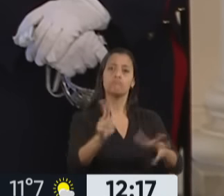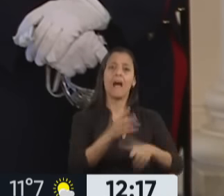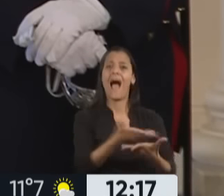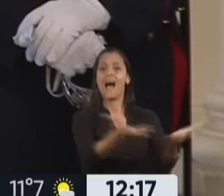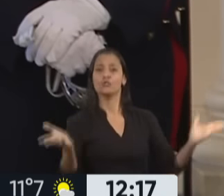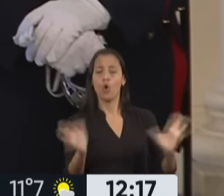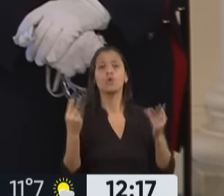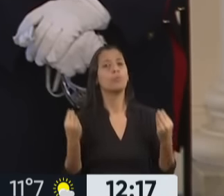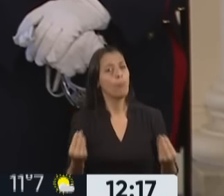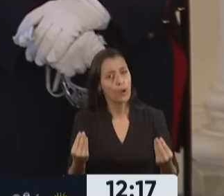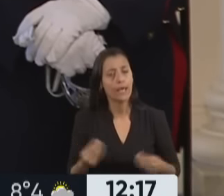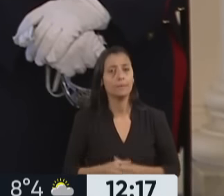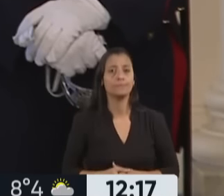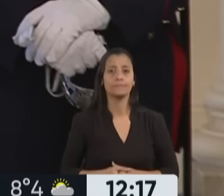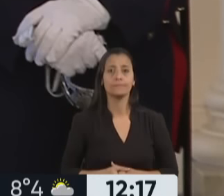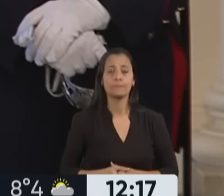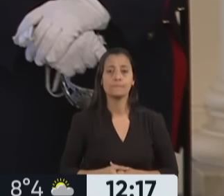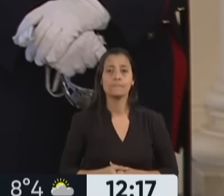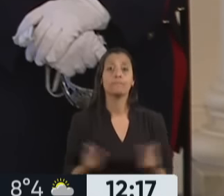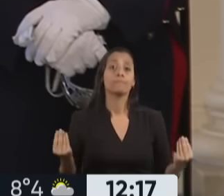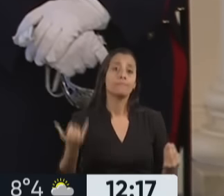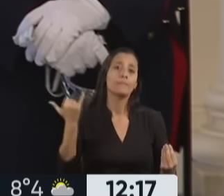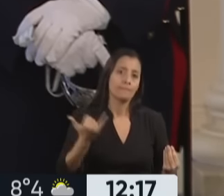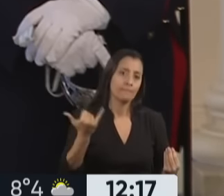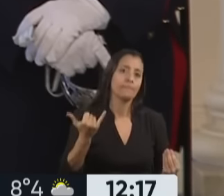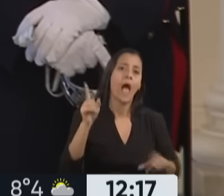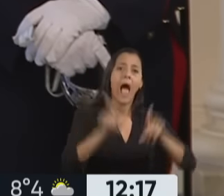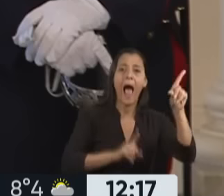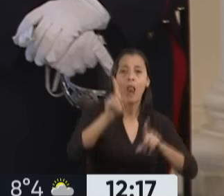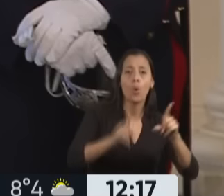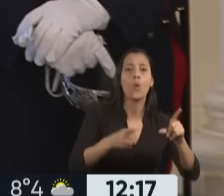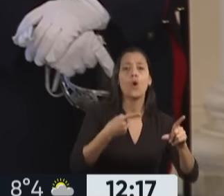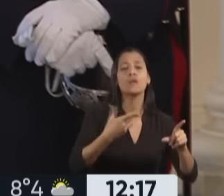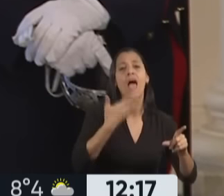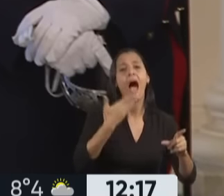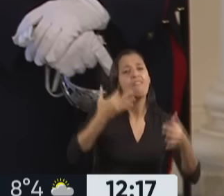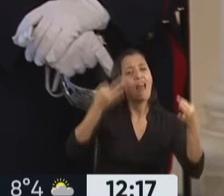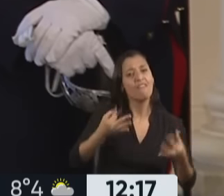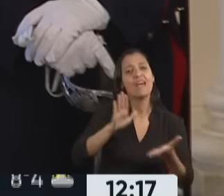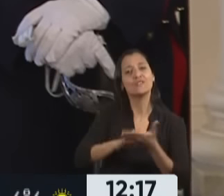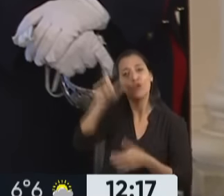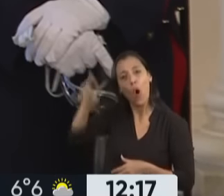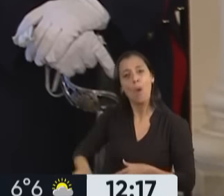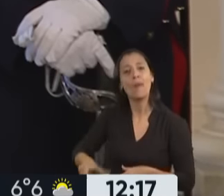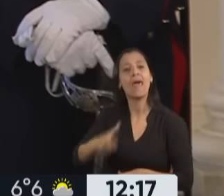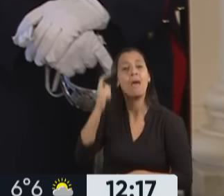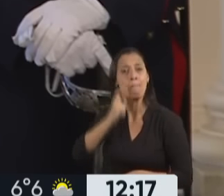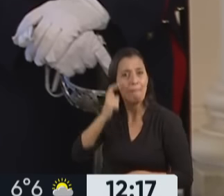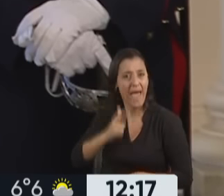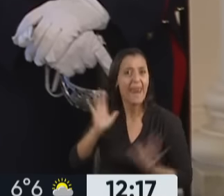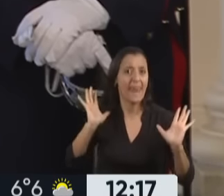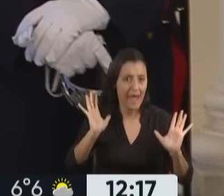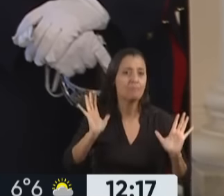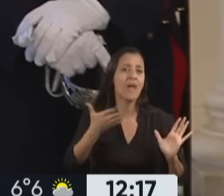porque cuando alguien hablaba y habla bien del presidente Menem, sale el